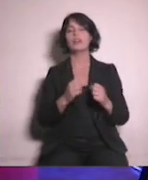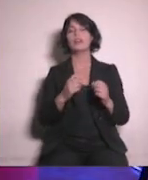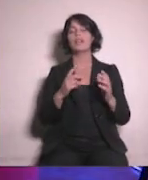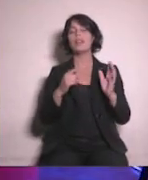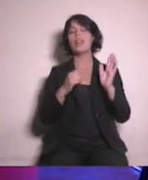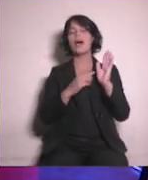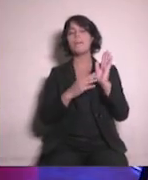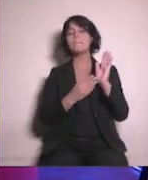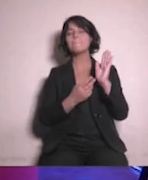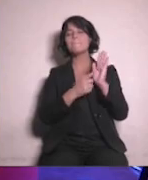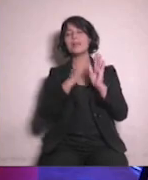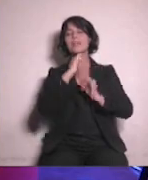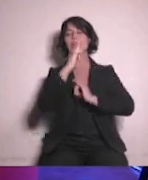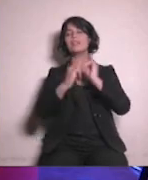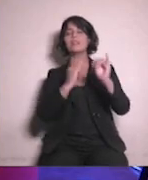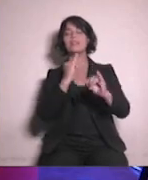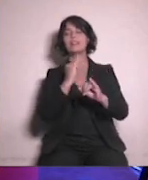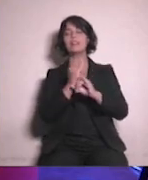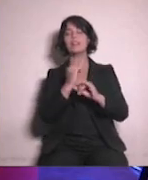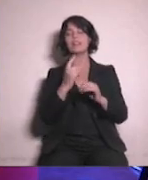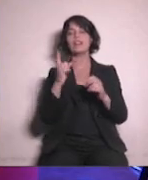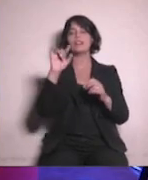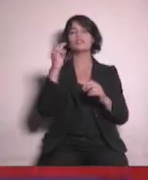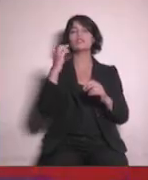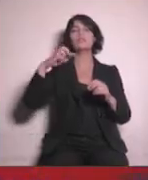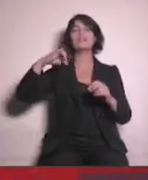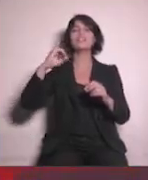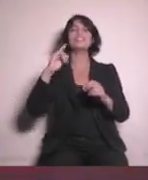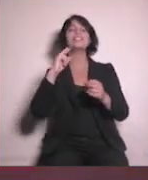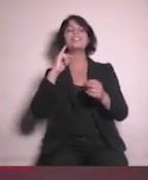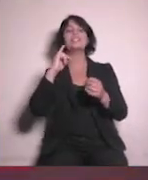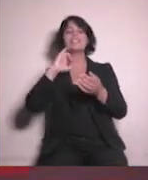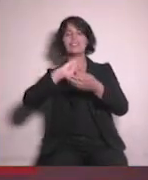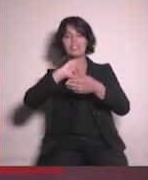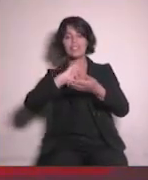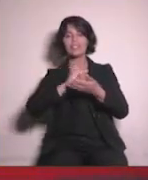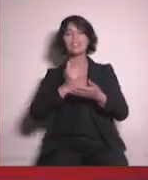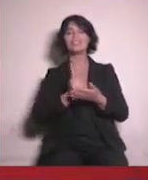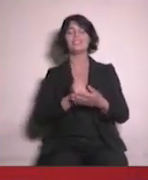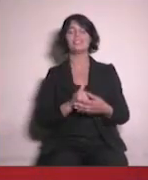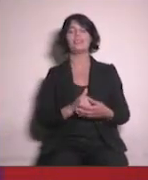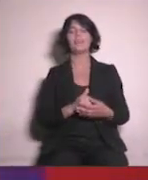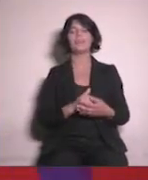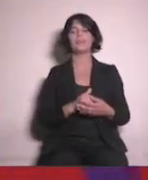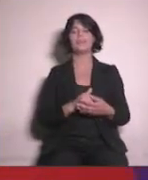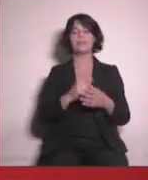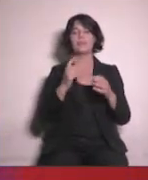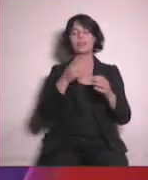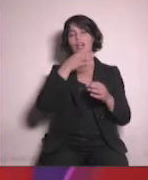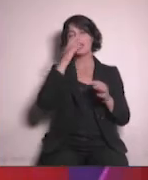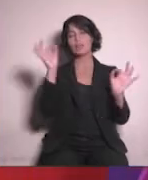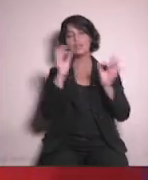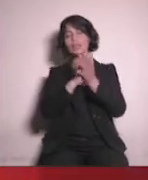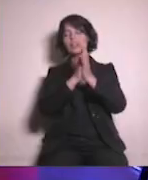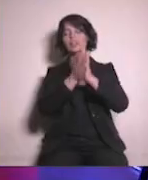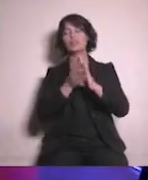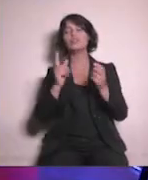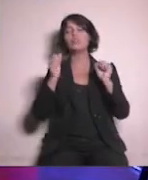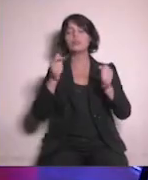superintendencia. Tiene un límite por cada tipo de fondo, por cada región, cuánto es lo más que se puede pagar. Y esto es lo que se ha